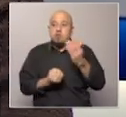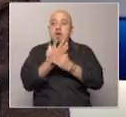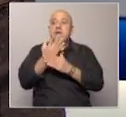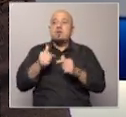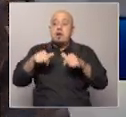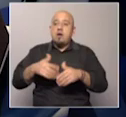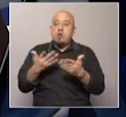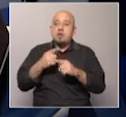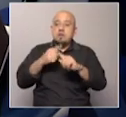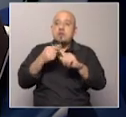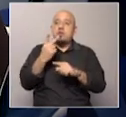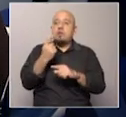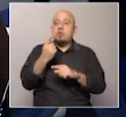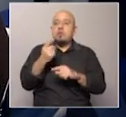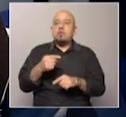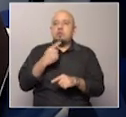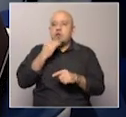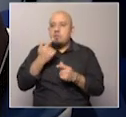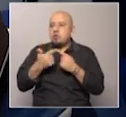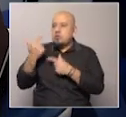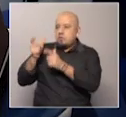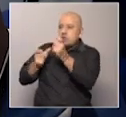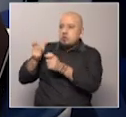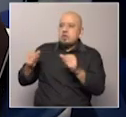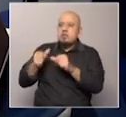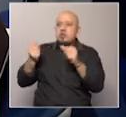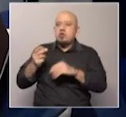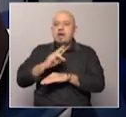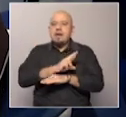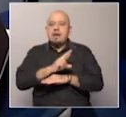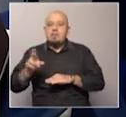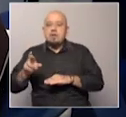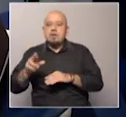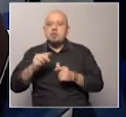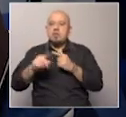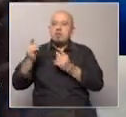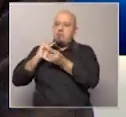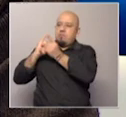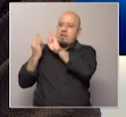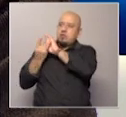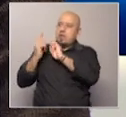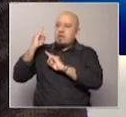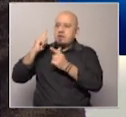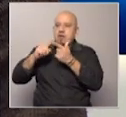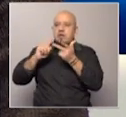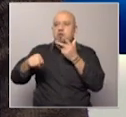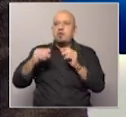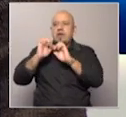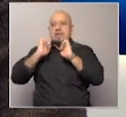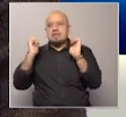21 como si hablando de esas generaciones que construyeron desde la rambla sur hasta el palacio legislativo el palacio salvo el estadio